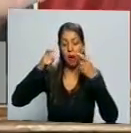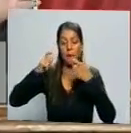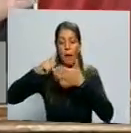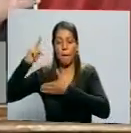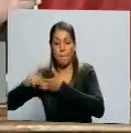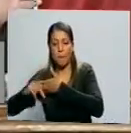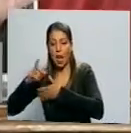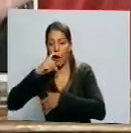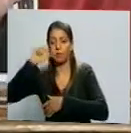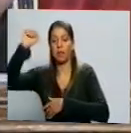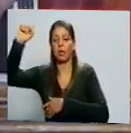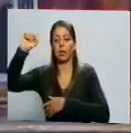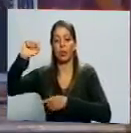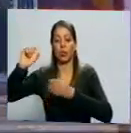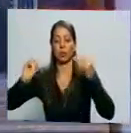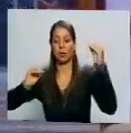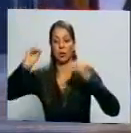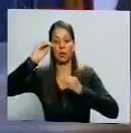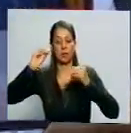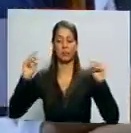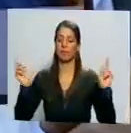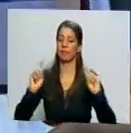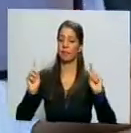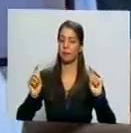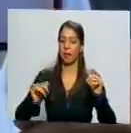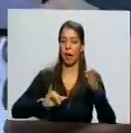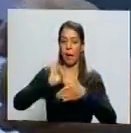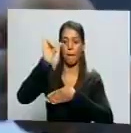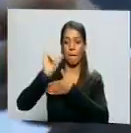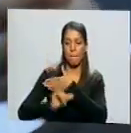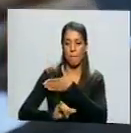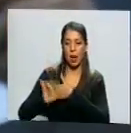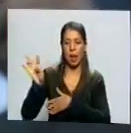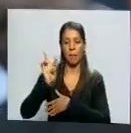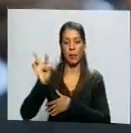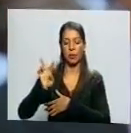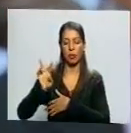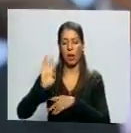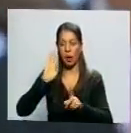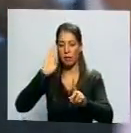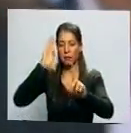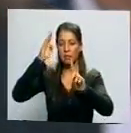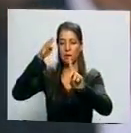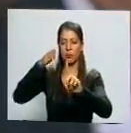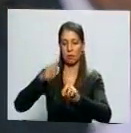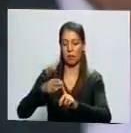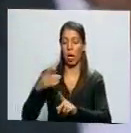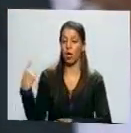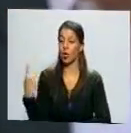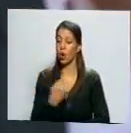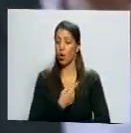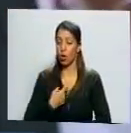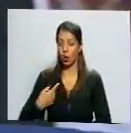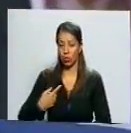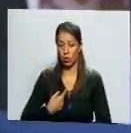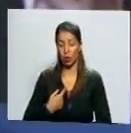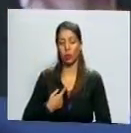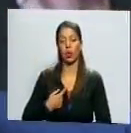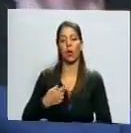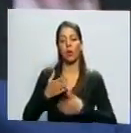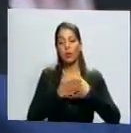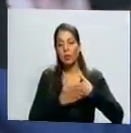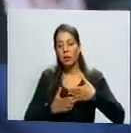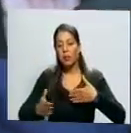algunos escenarios? El plan de la patria es el proyecto de país. Nosotros vamos a construir en colectivo el plan del